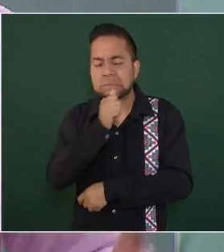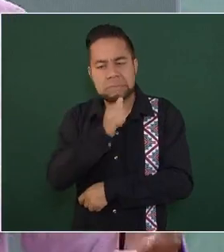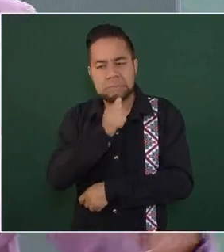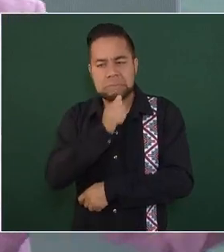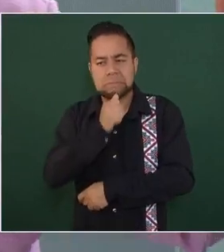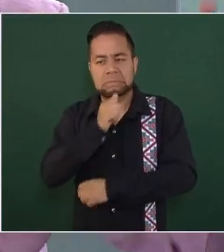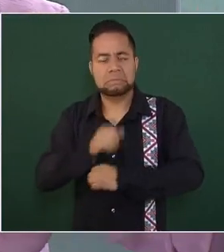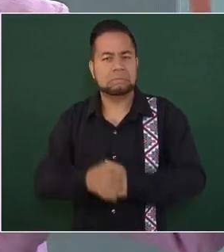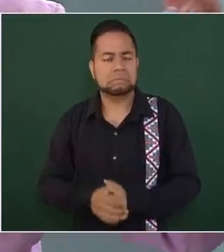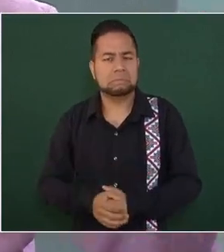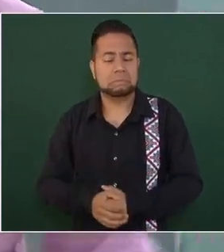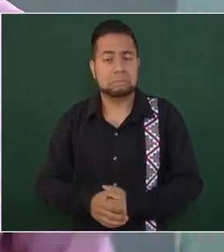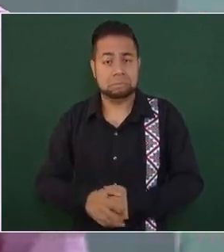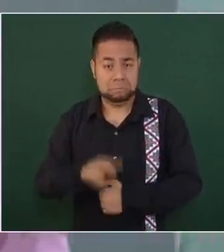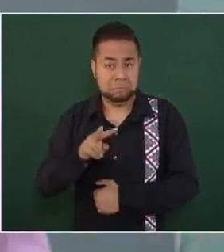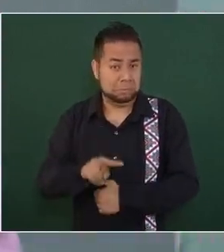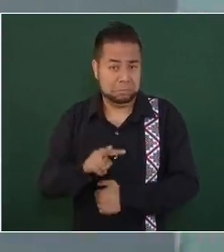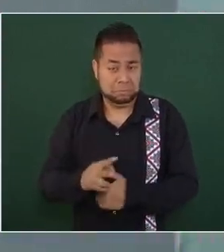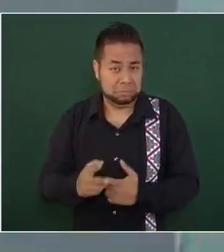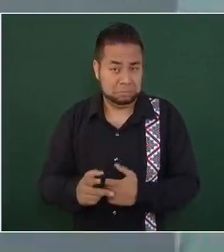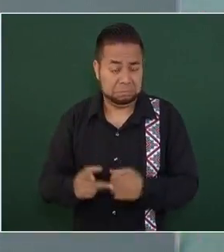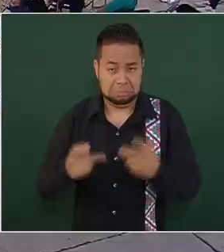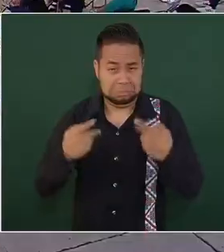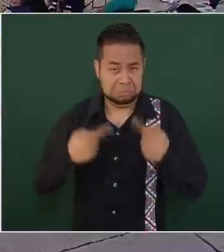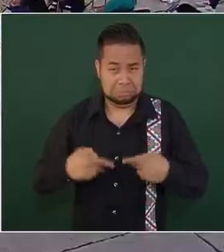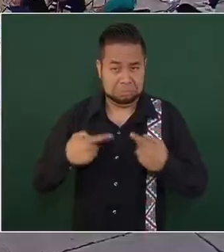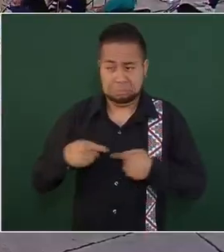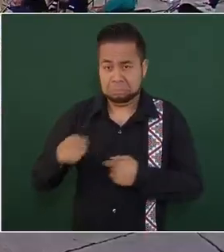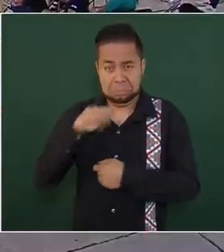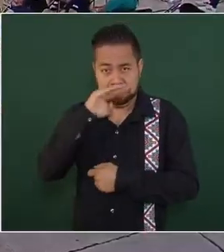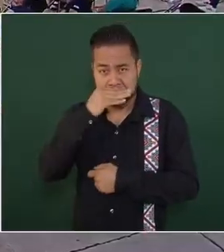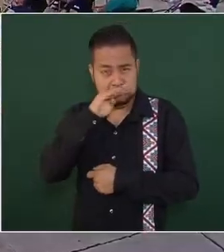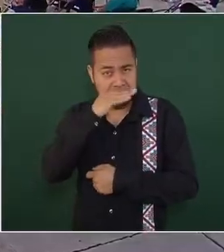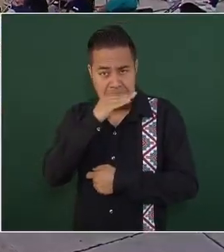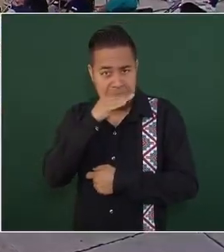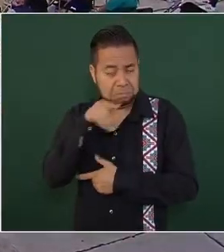podían dejar su maíz